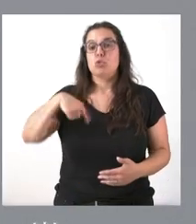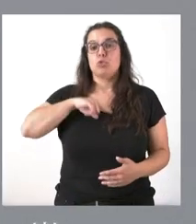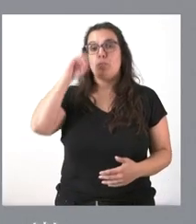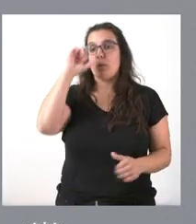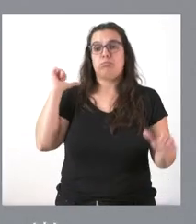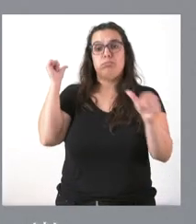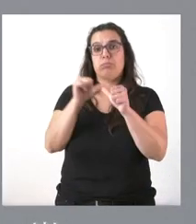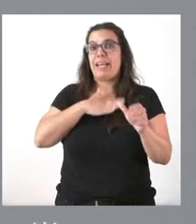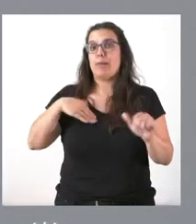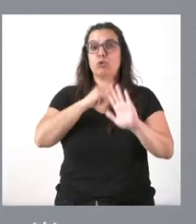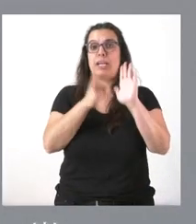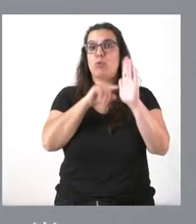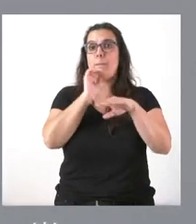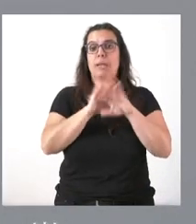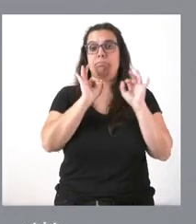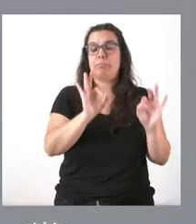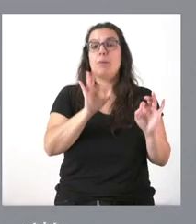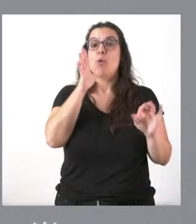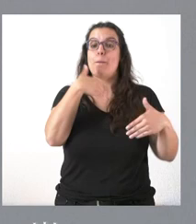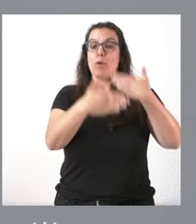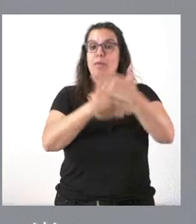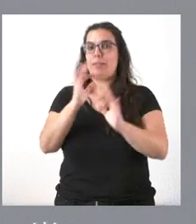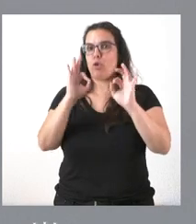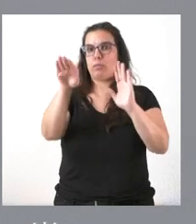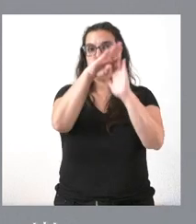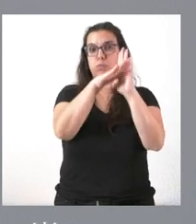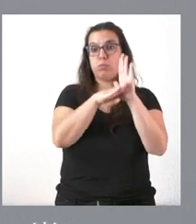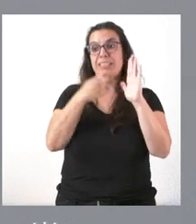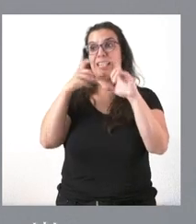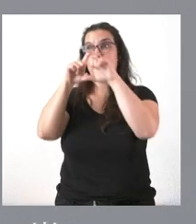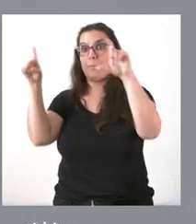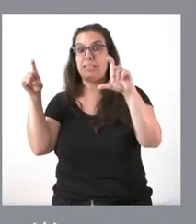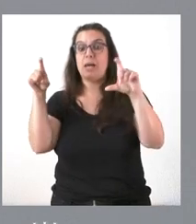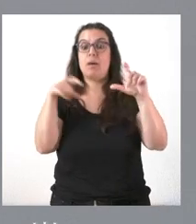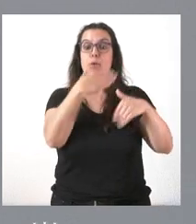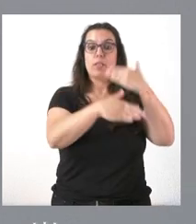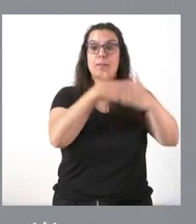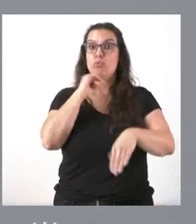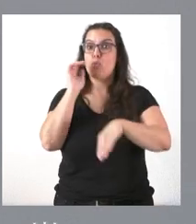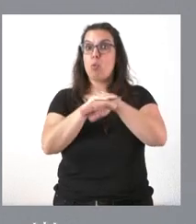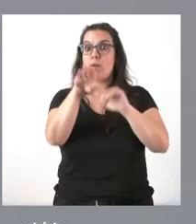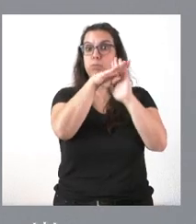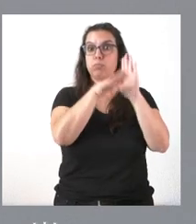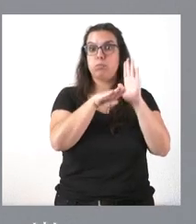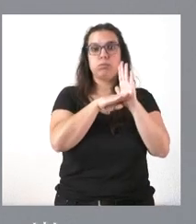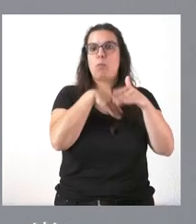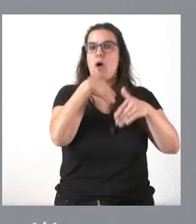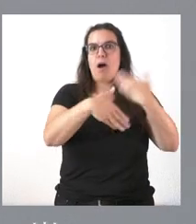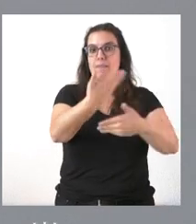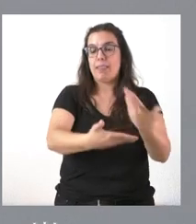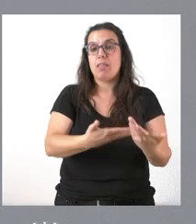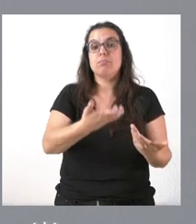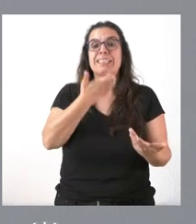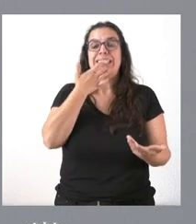que se cumpla la ley Hay un procedimiento establecido si la empresa sigue el procedimiento el procedimiento avanza y cada vez que haya que